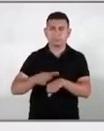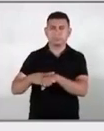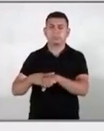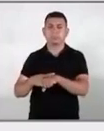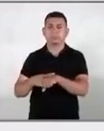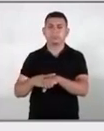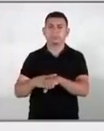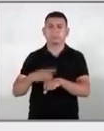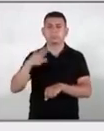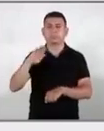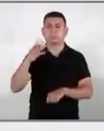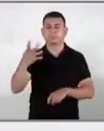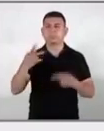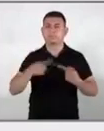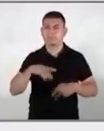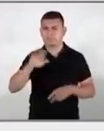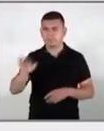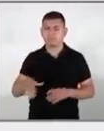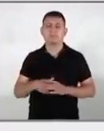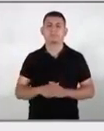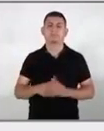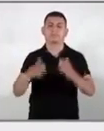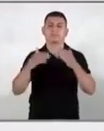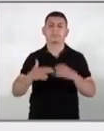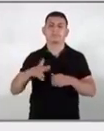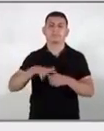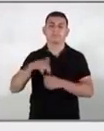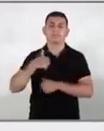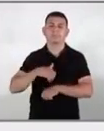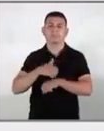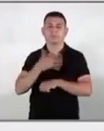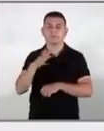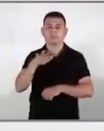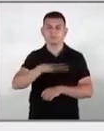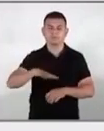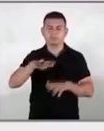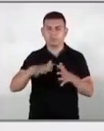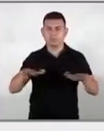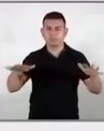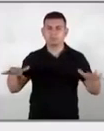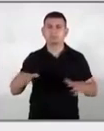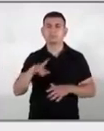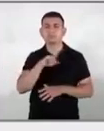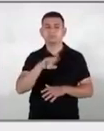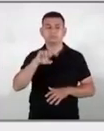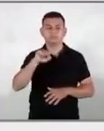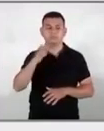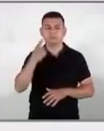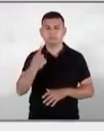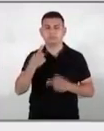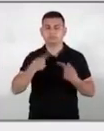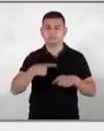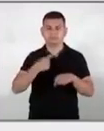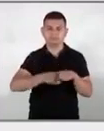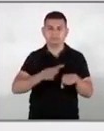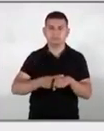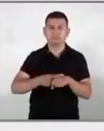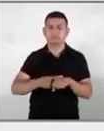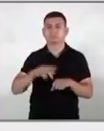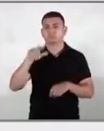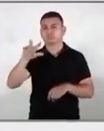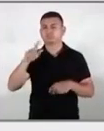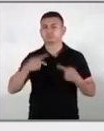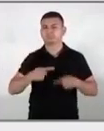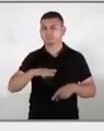confirmados y 94 defunciones. La jurisdicción 4 Costa, 161 casos confirmados y